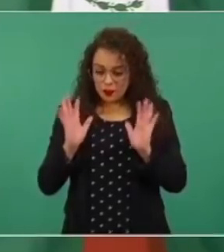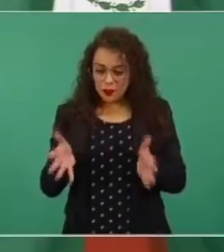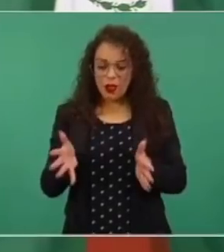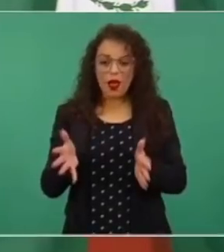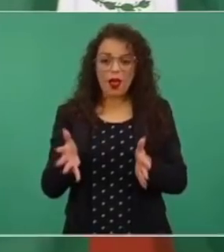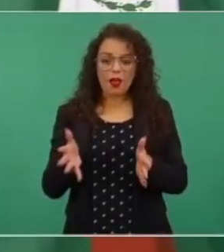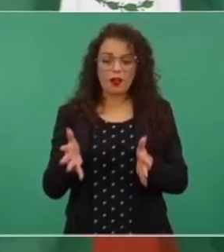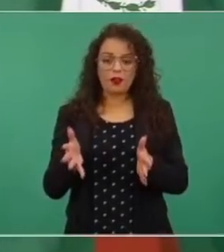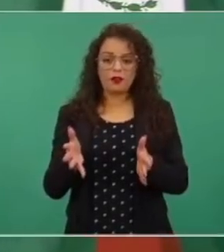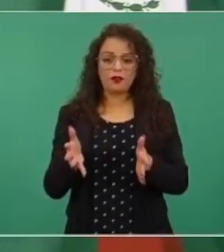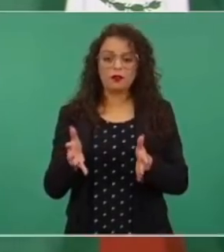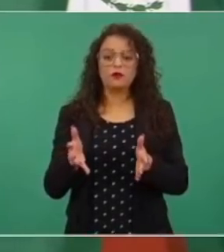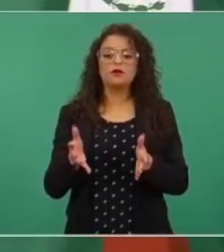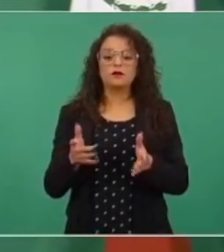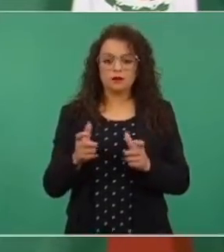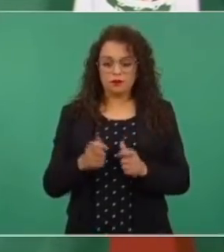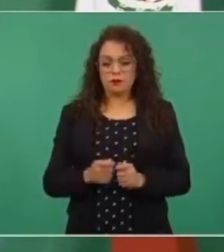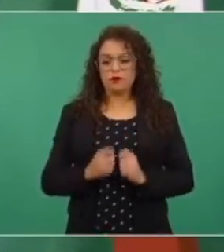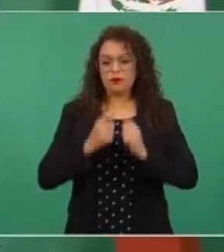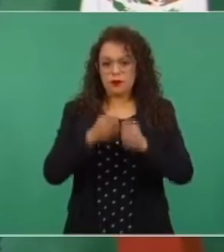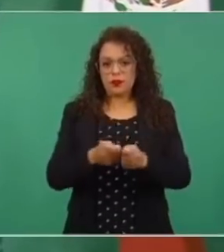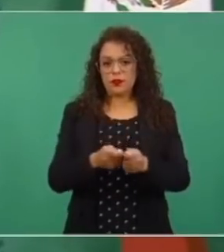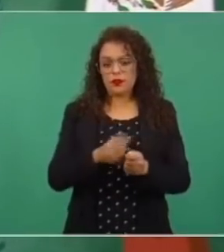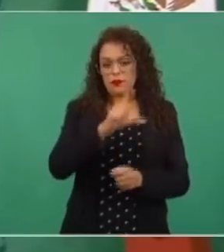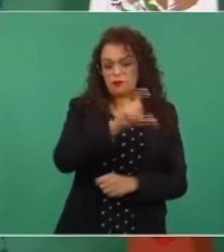entregado vacunas,